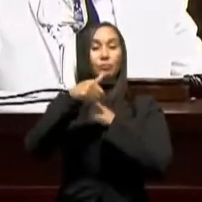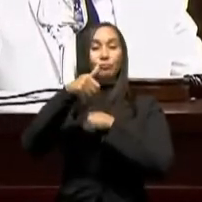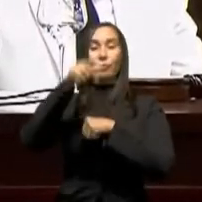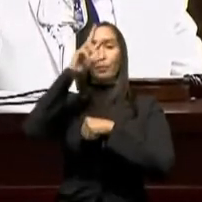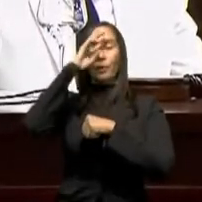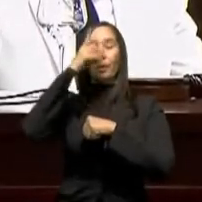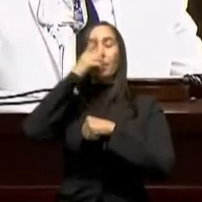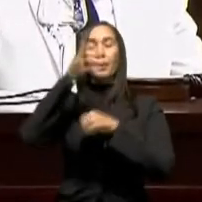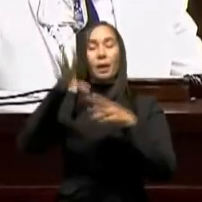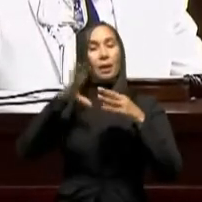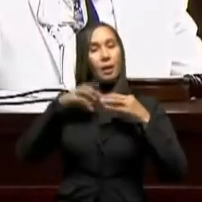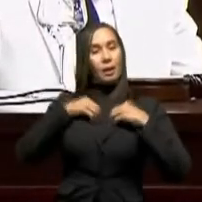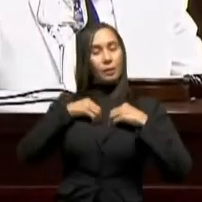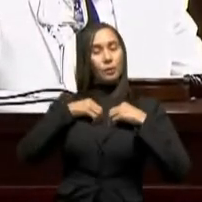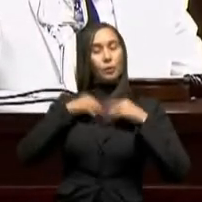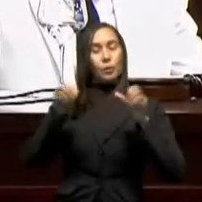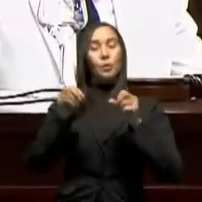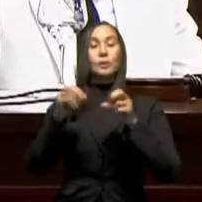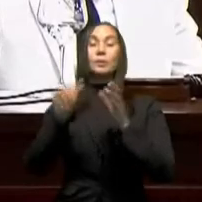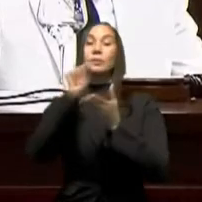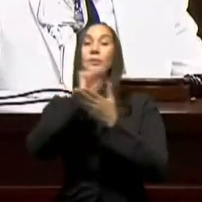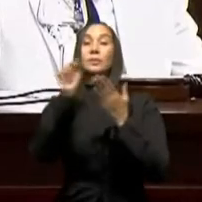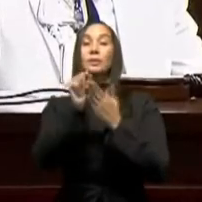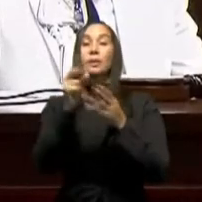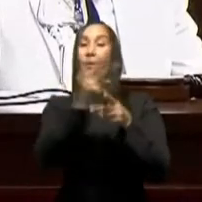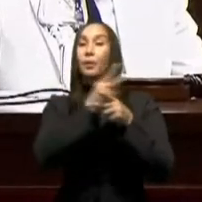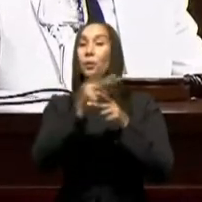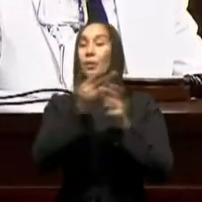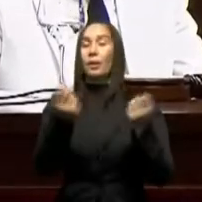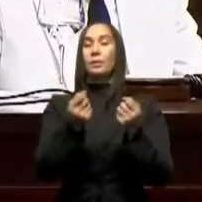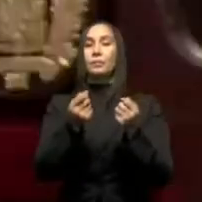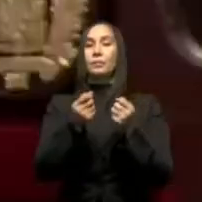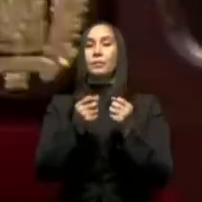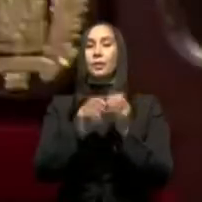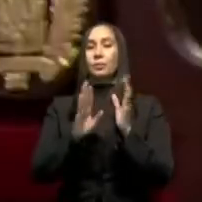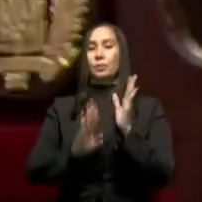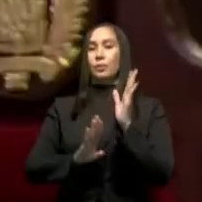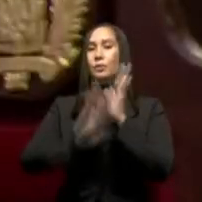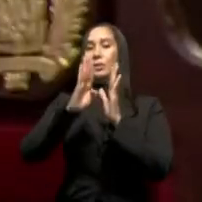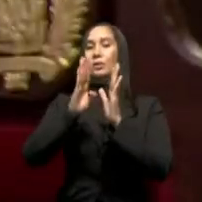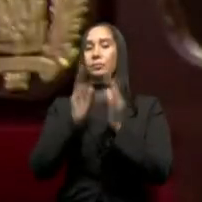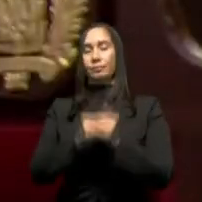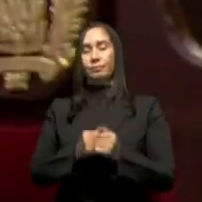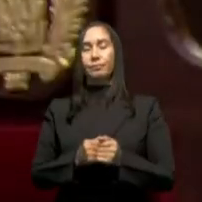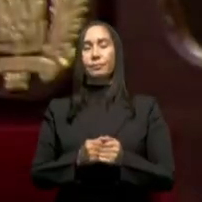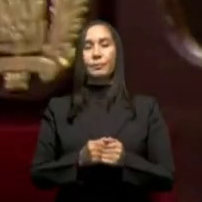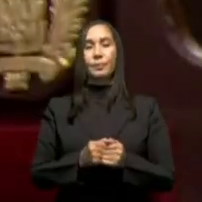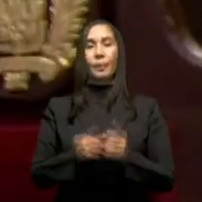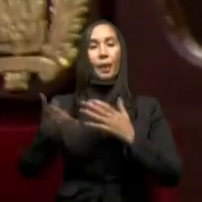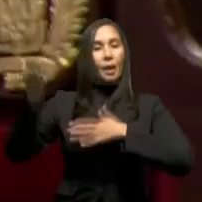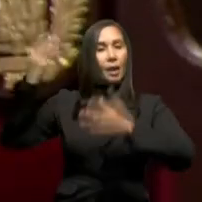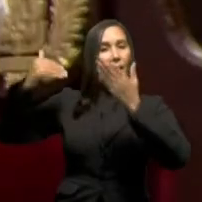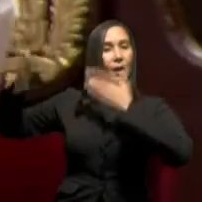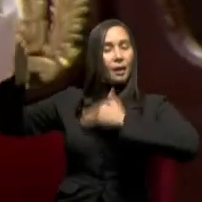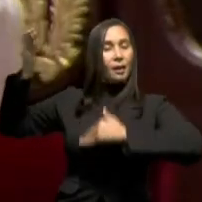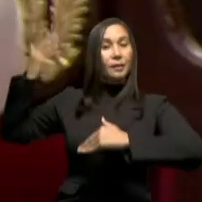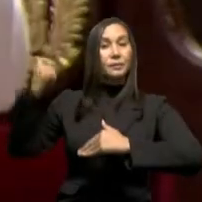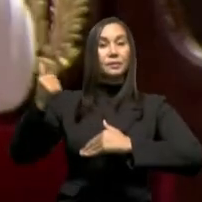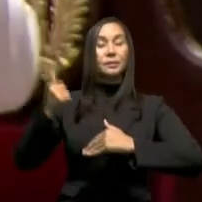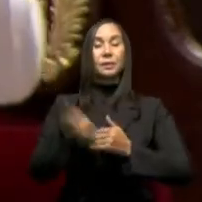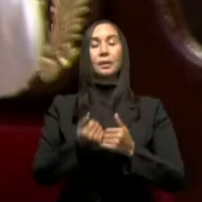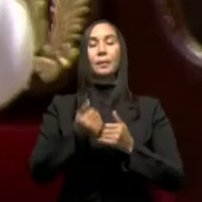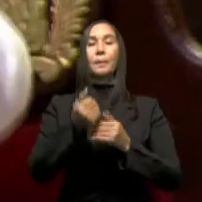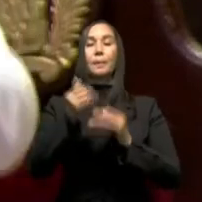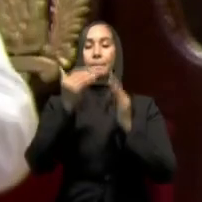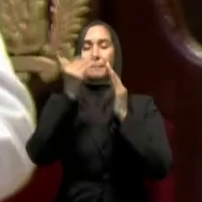adoptó este importante sistema de protección social dando un paso valiente en la dirección correcta antes de eso